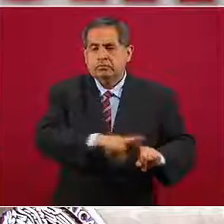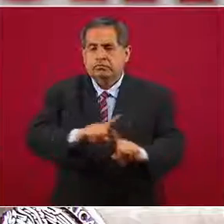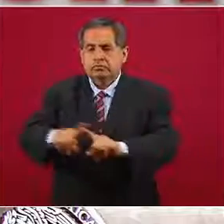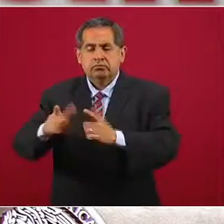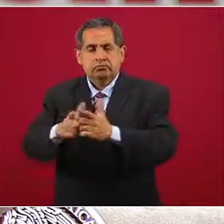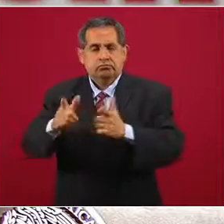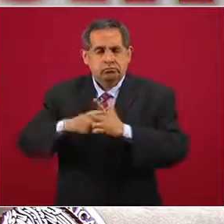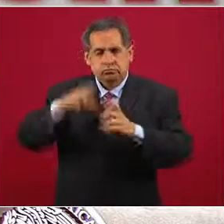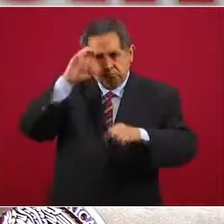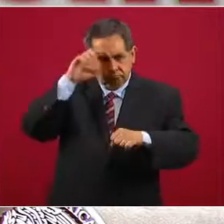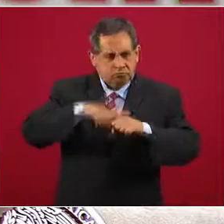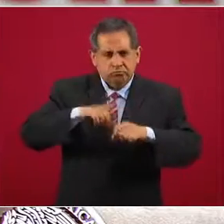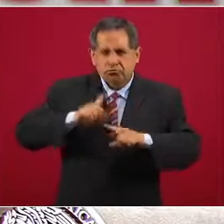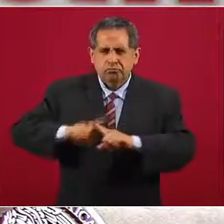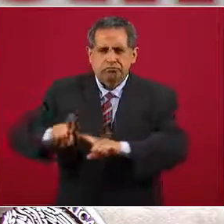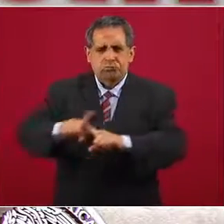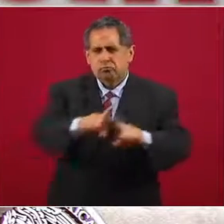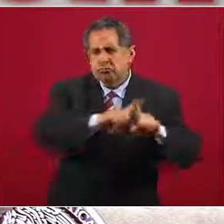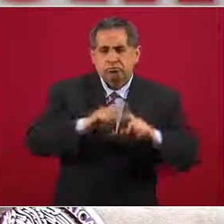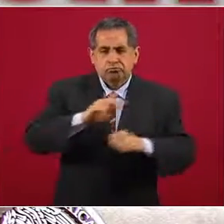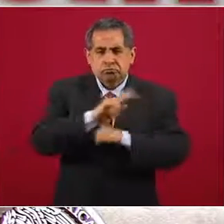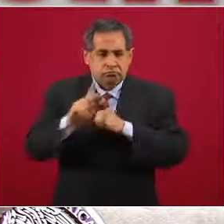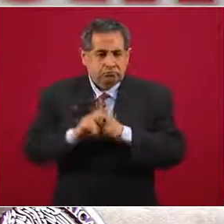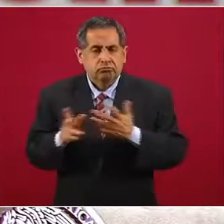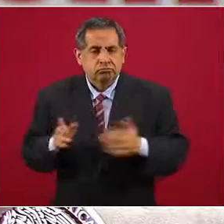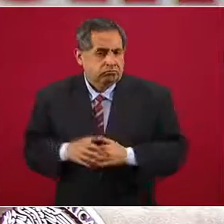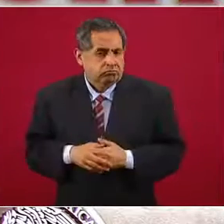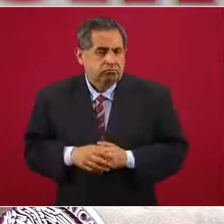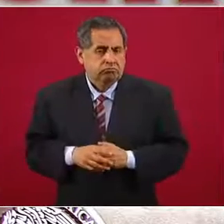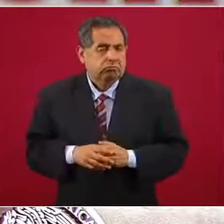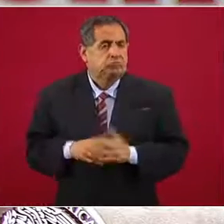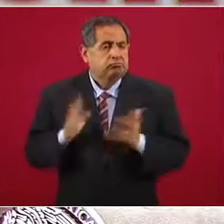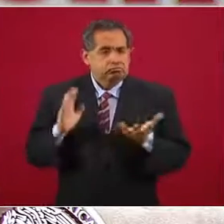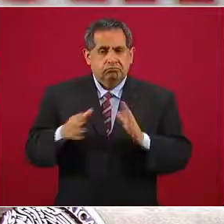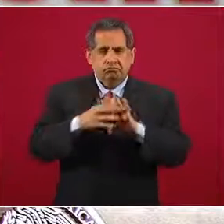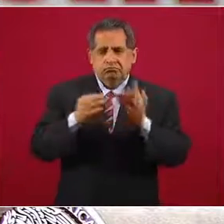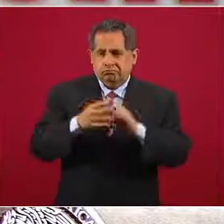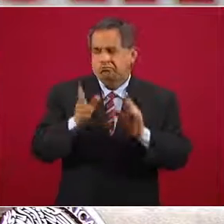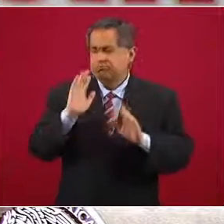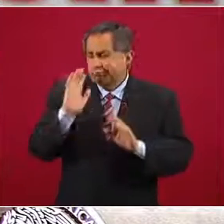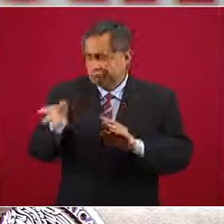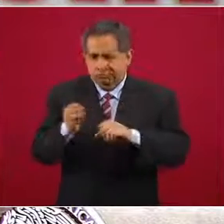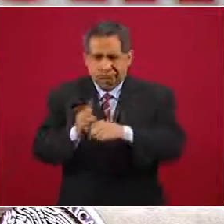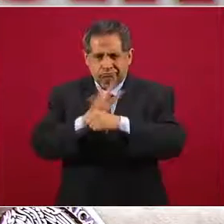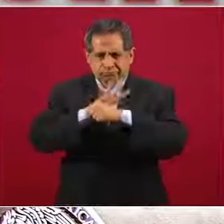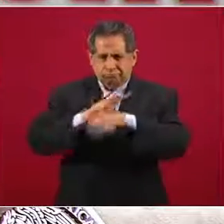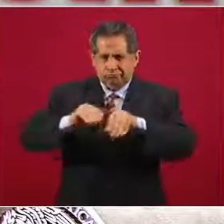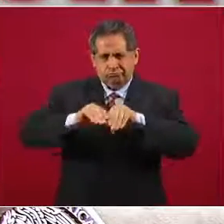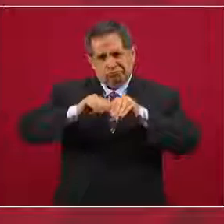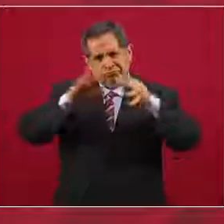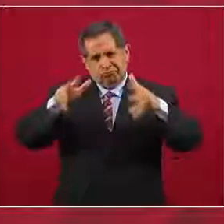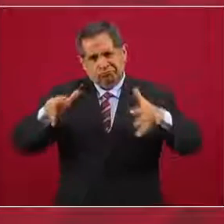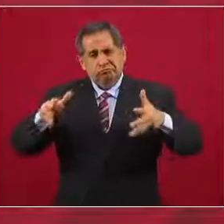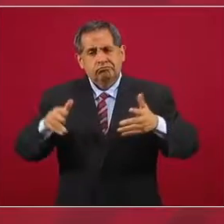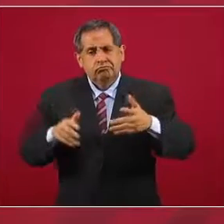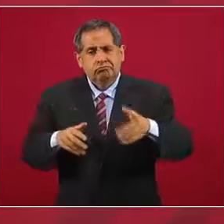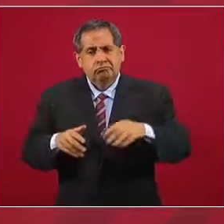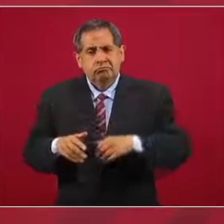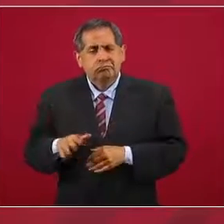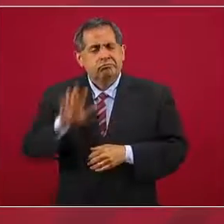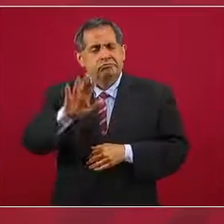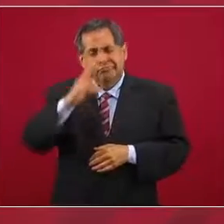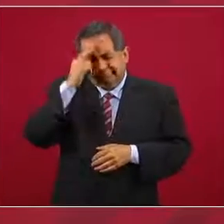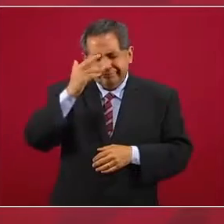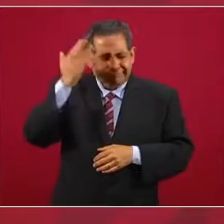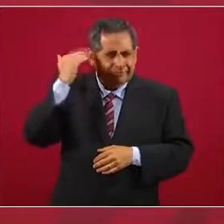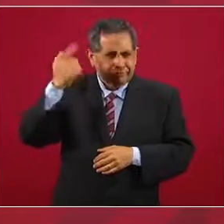étnico-cultural de nuestro país. Hemos destacado cómo esta epidemia Esto, por cierto, parece que en su